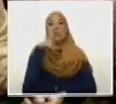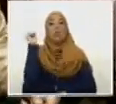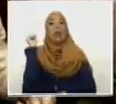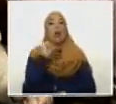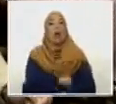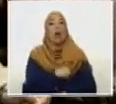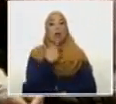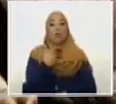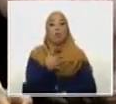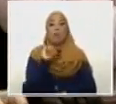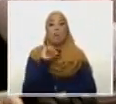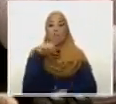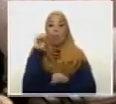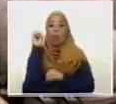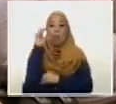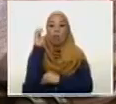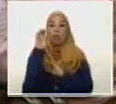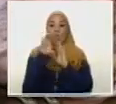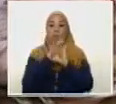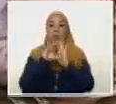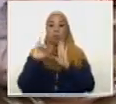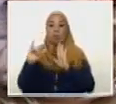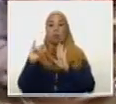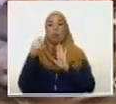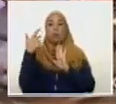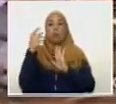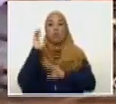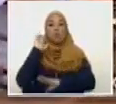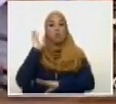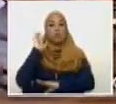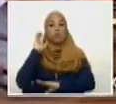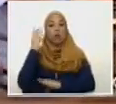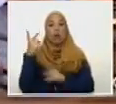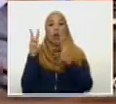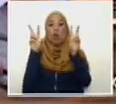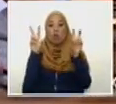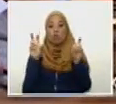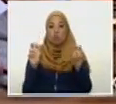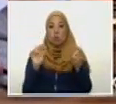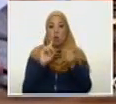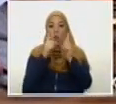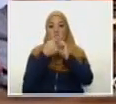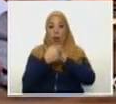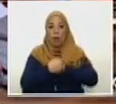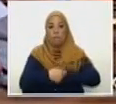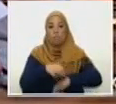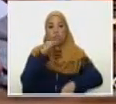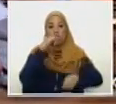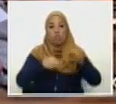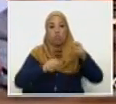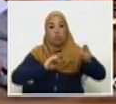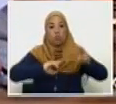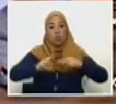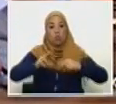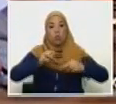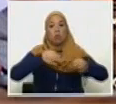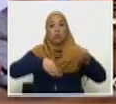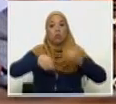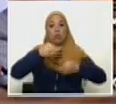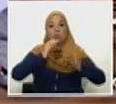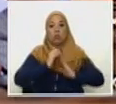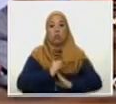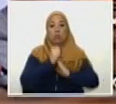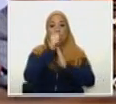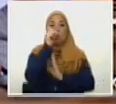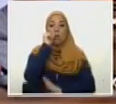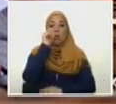citado funcionario de la Asamblea Nacional Constituyente, debe designar un nuevo Contralor General de la República y en tal sentido, el presidente elevó al Pleno